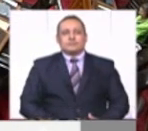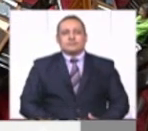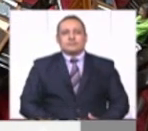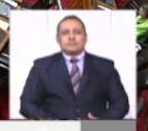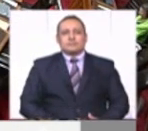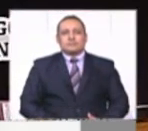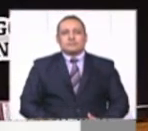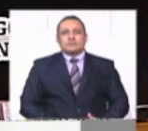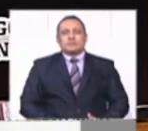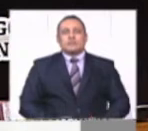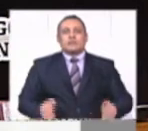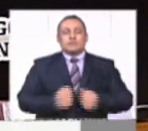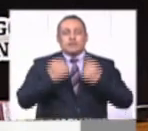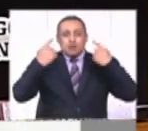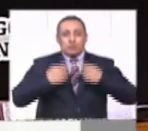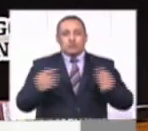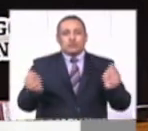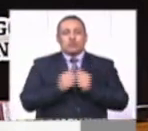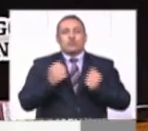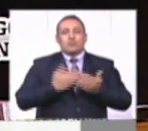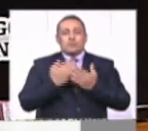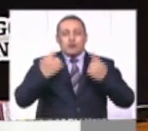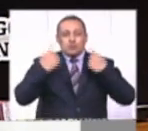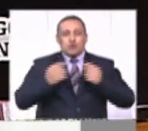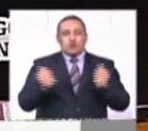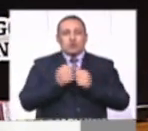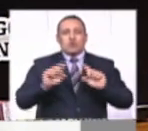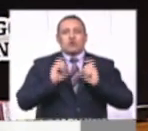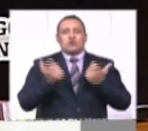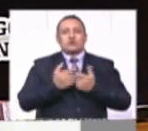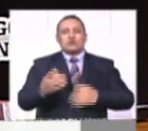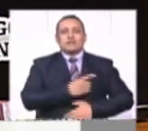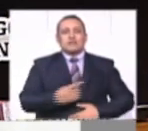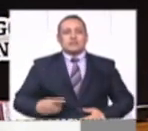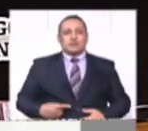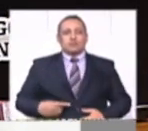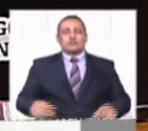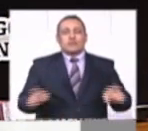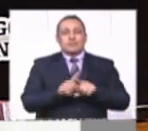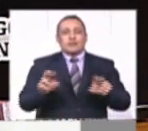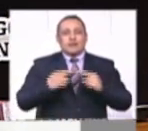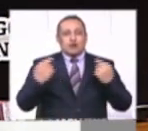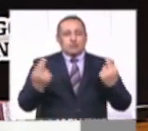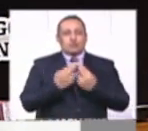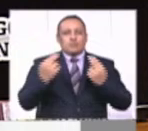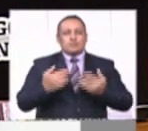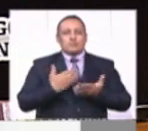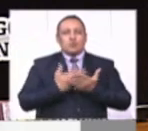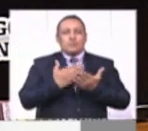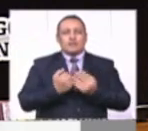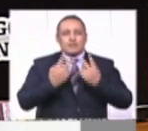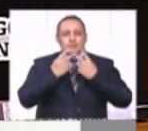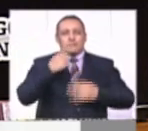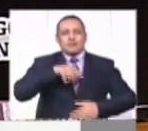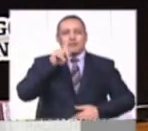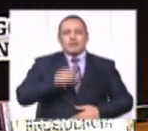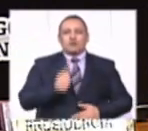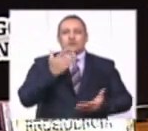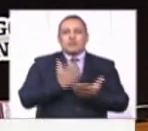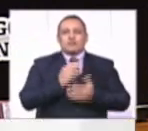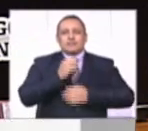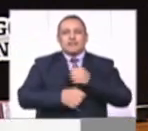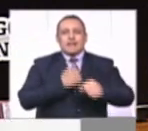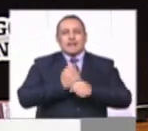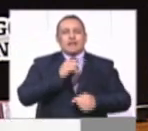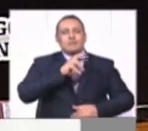Congreso de conformidad con lo acordado por el consejo directivo en sesión Prim de abril del ao